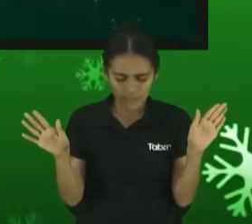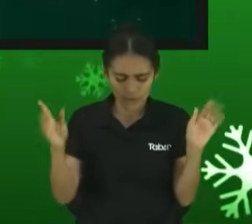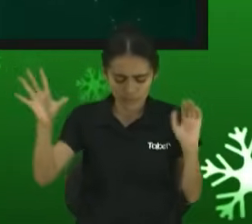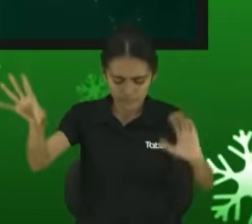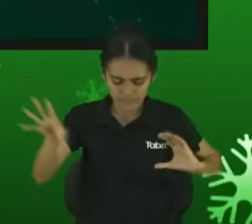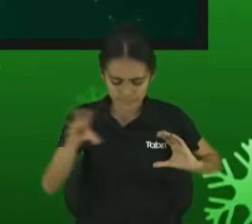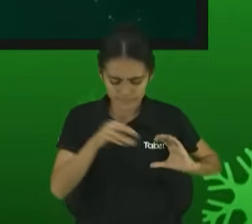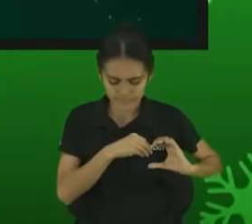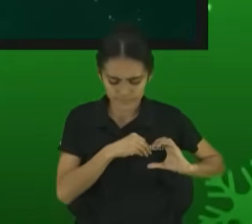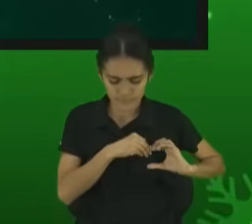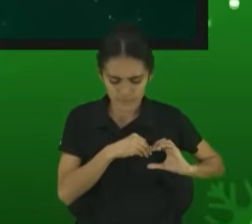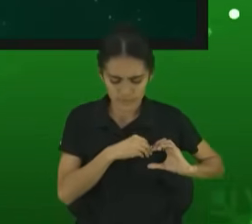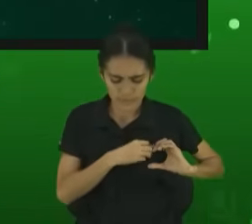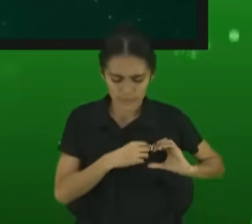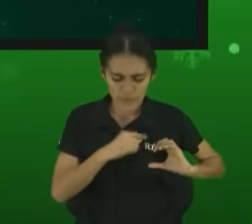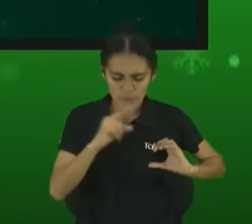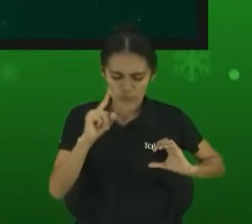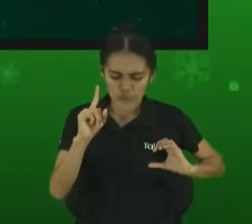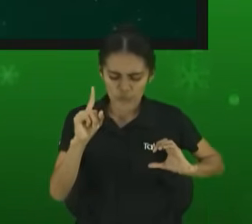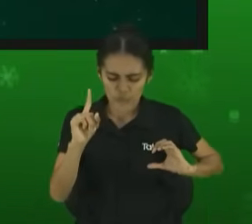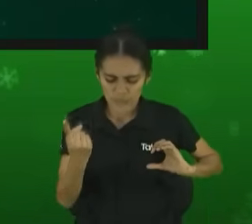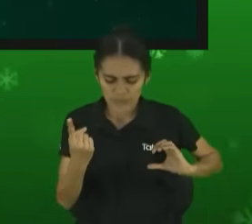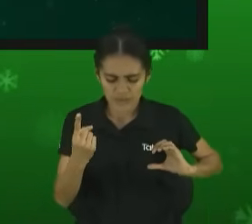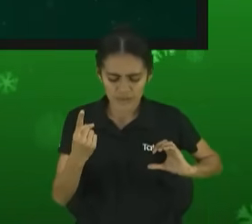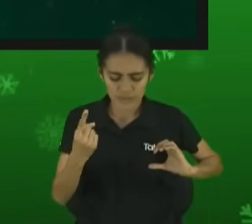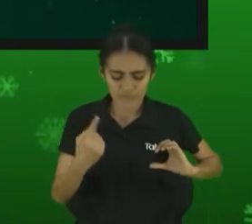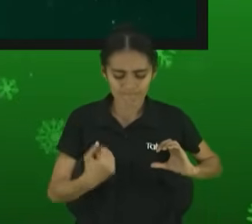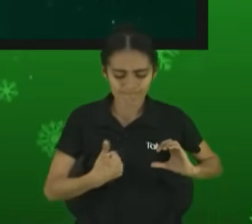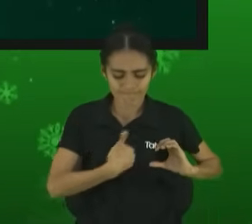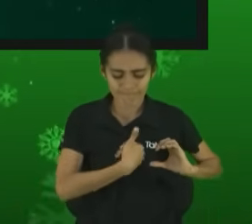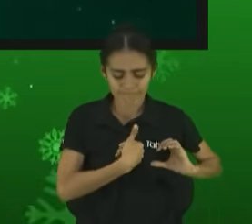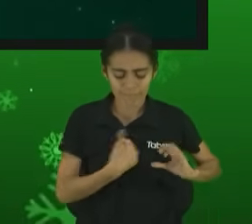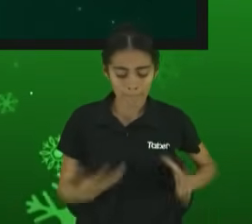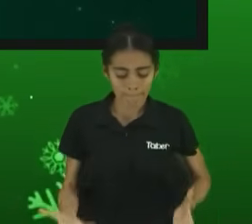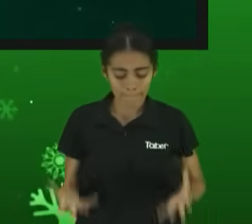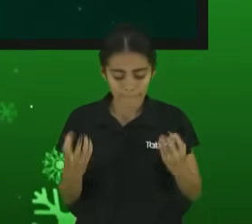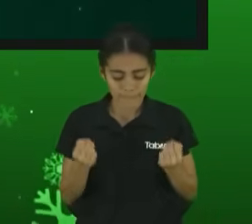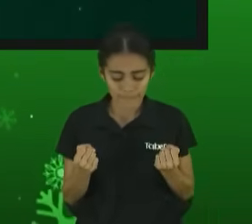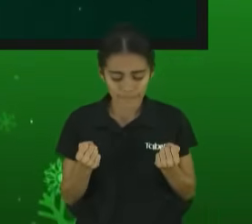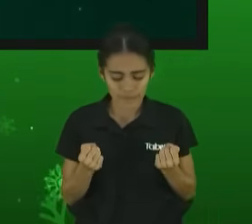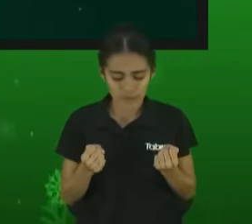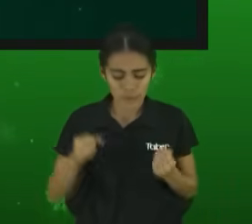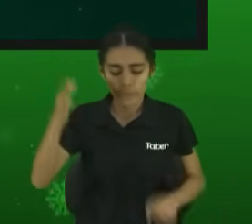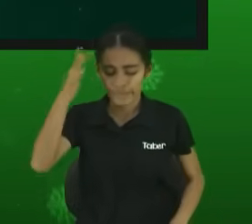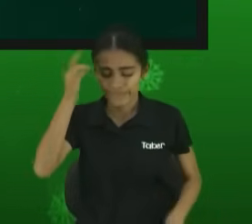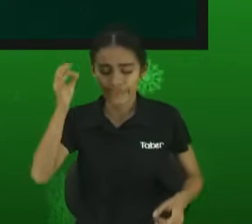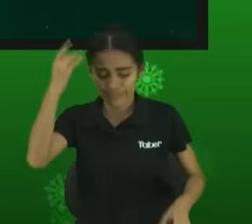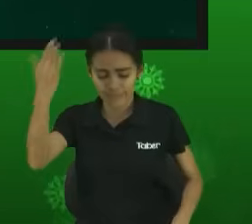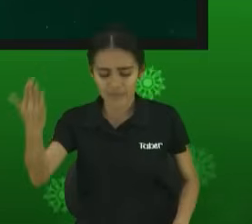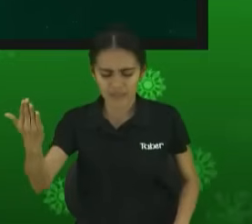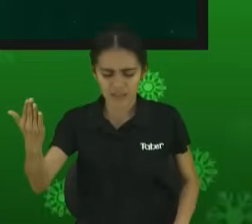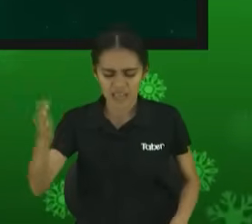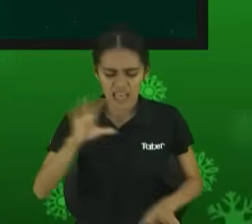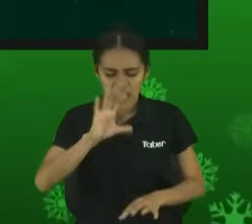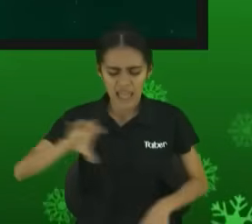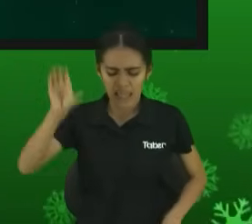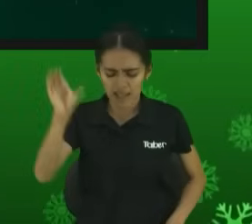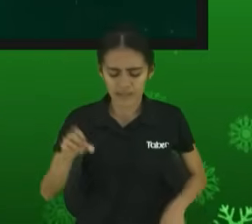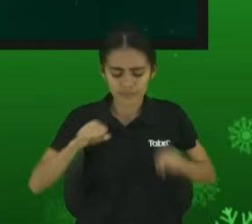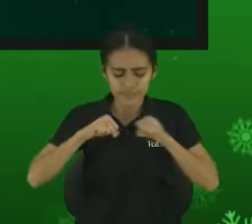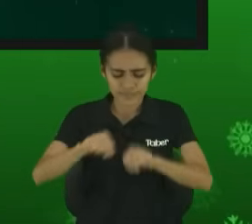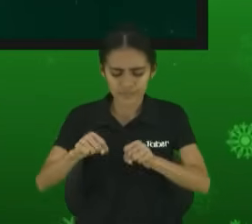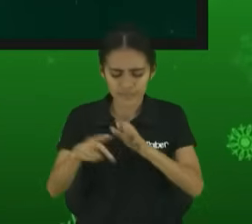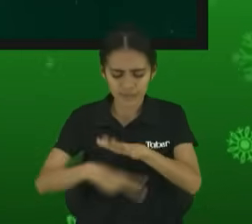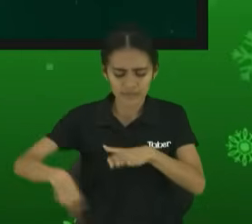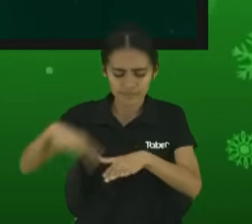hoy como mi único y suficiente Salvador personal? Yo creo que tú eres Dios, que moriste en la cruz por mis pecados y